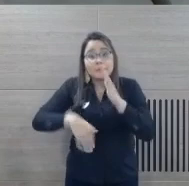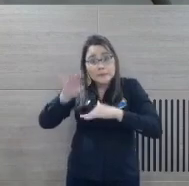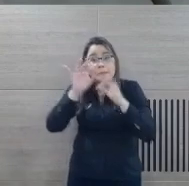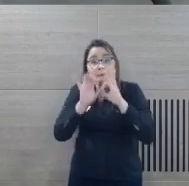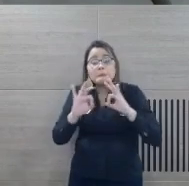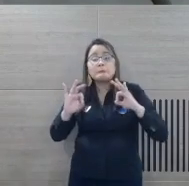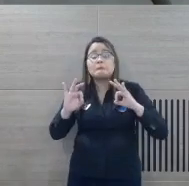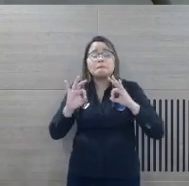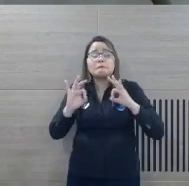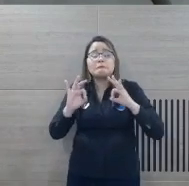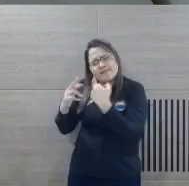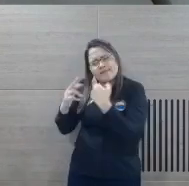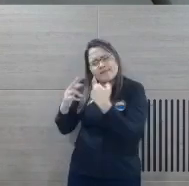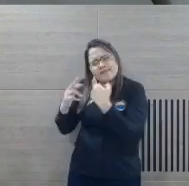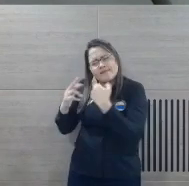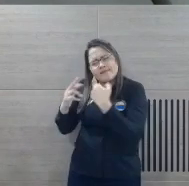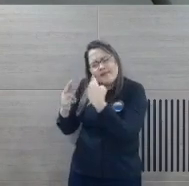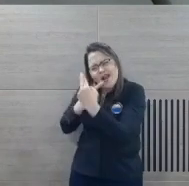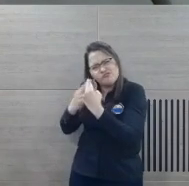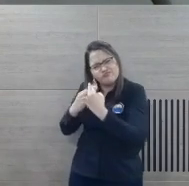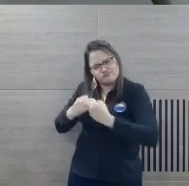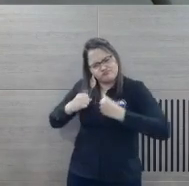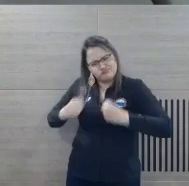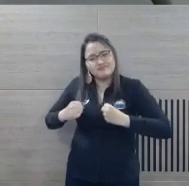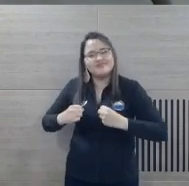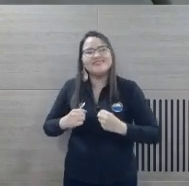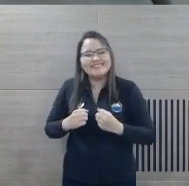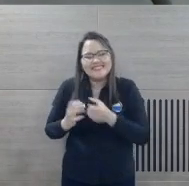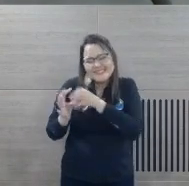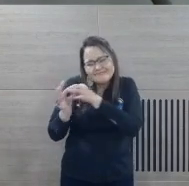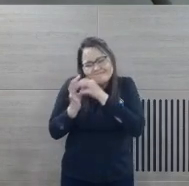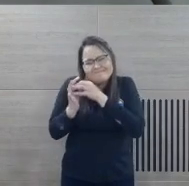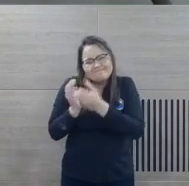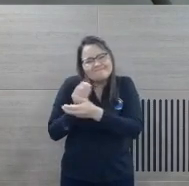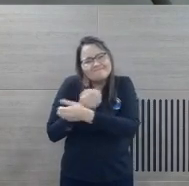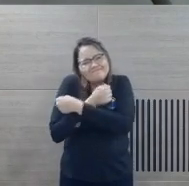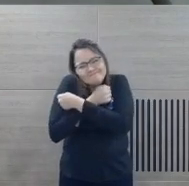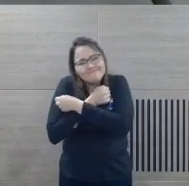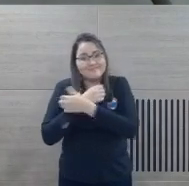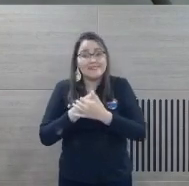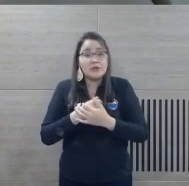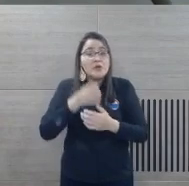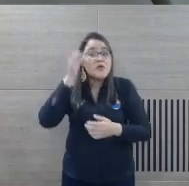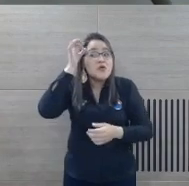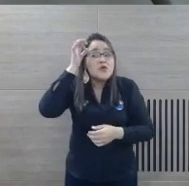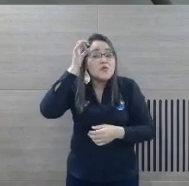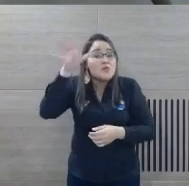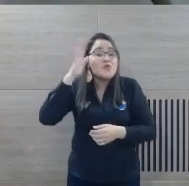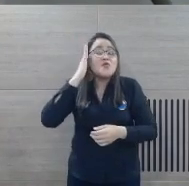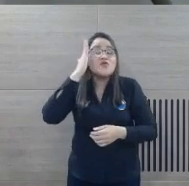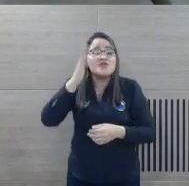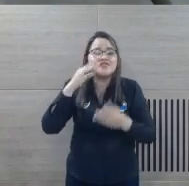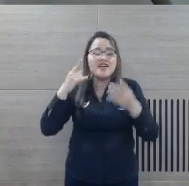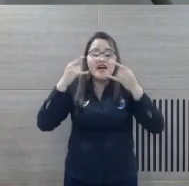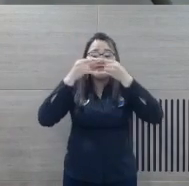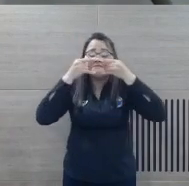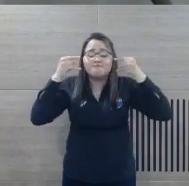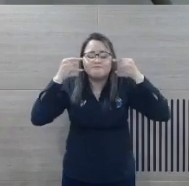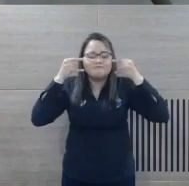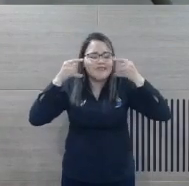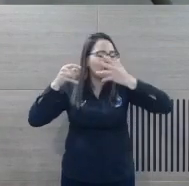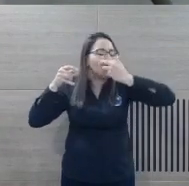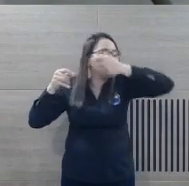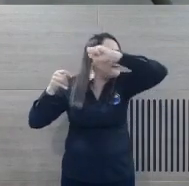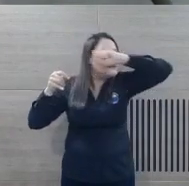nos podamos quitar esta máscara y podamos nuevamente la sonrisa y a los ojos, nos demos cuenta de la importancia que tienen las